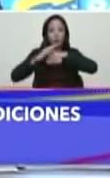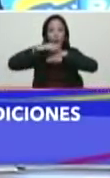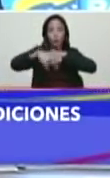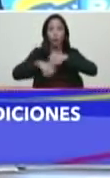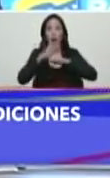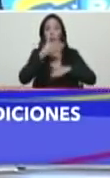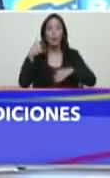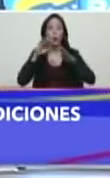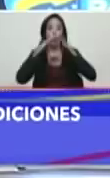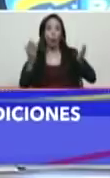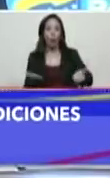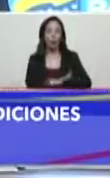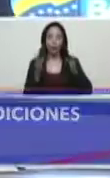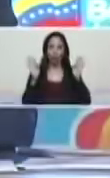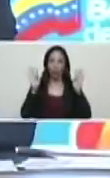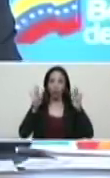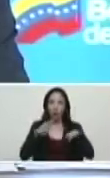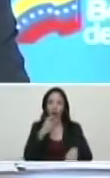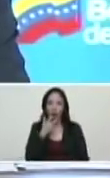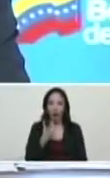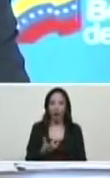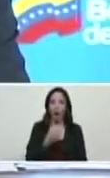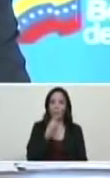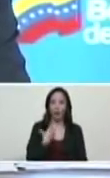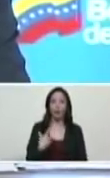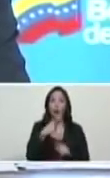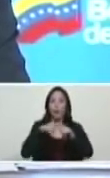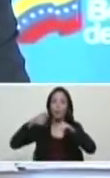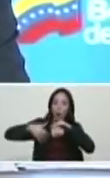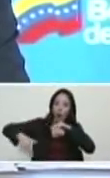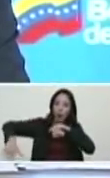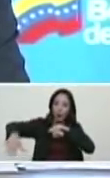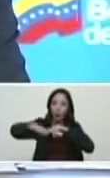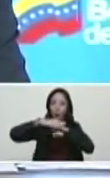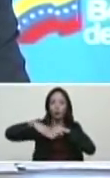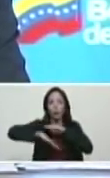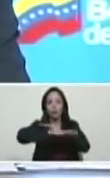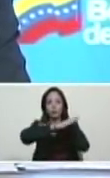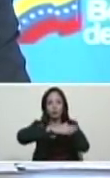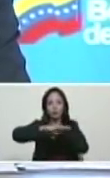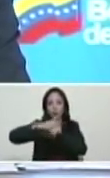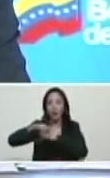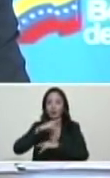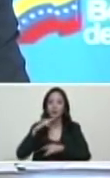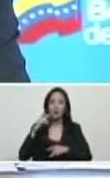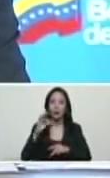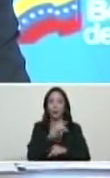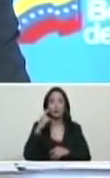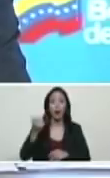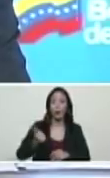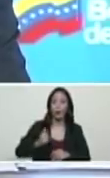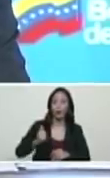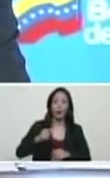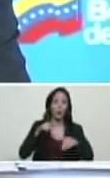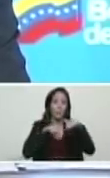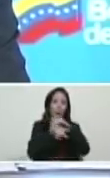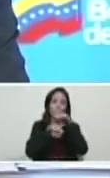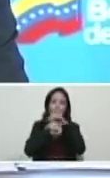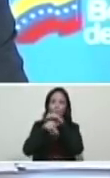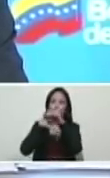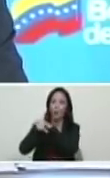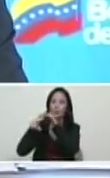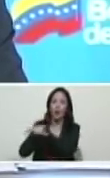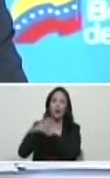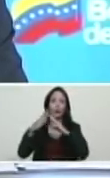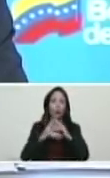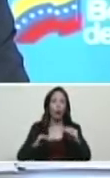de atracción, pero alrededor que queda la Gran Sabana. A cualquier lugar que usted vaya, a cualquier tepuy de la Gran